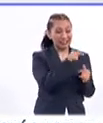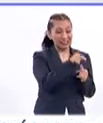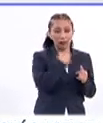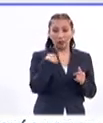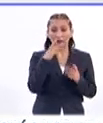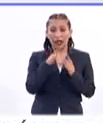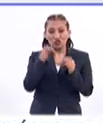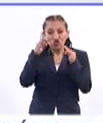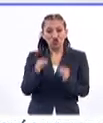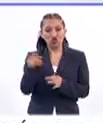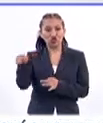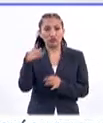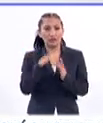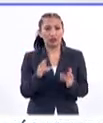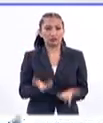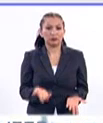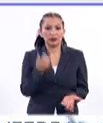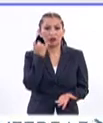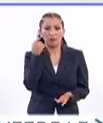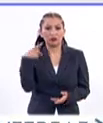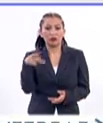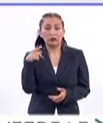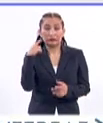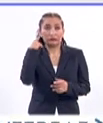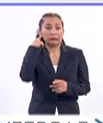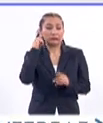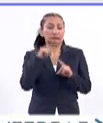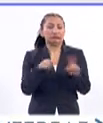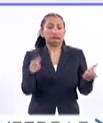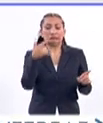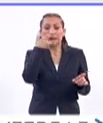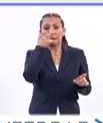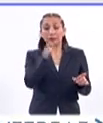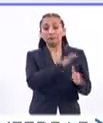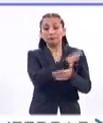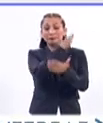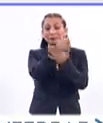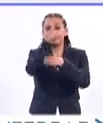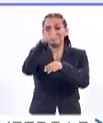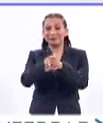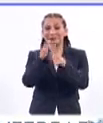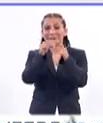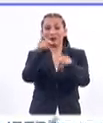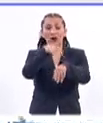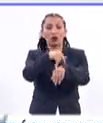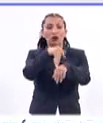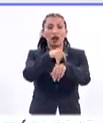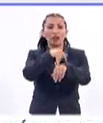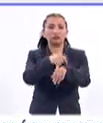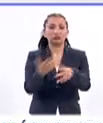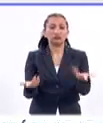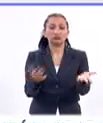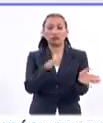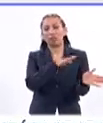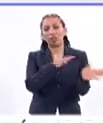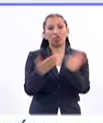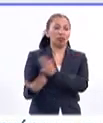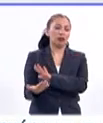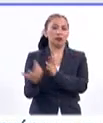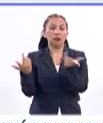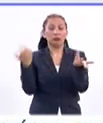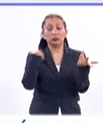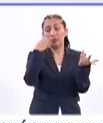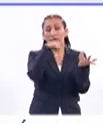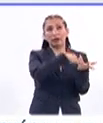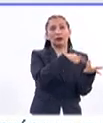francés que a un francés nativo, entonces tienen un acento rarísimo. Llegando allá, pues el horario primero que nada, o sea, volteado,